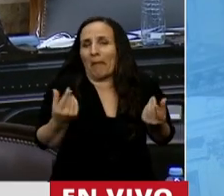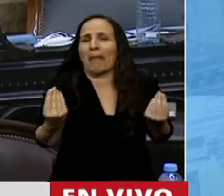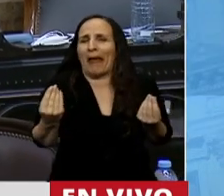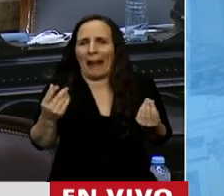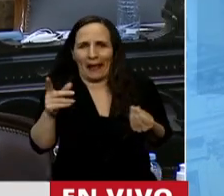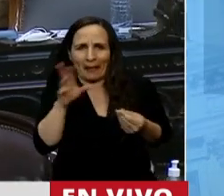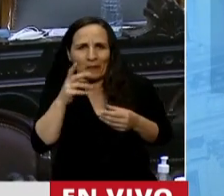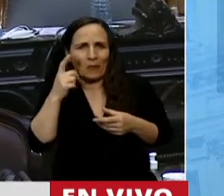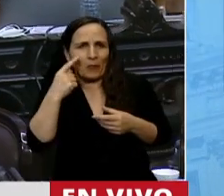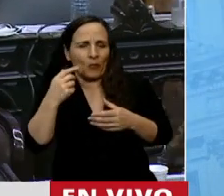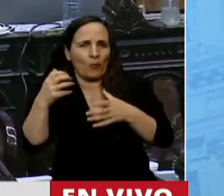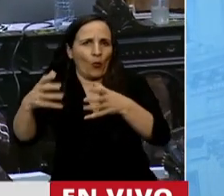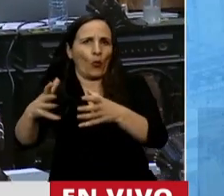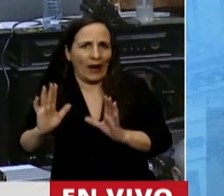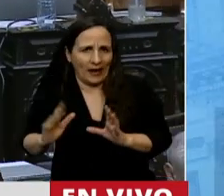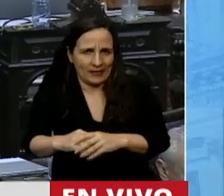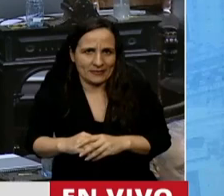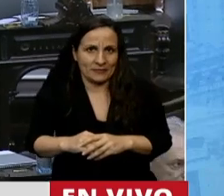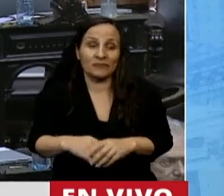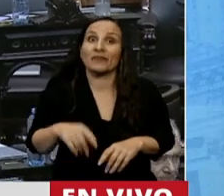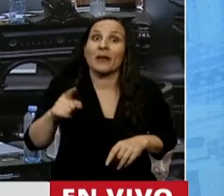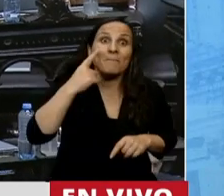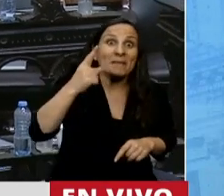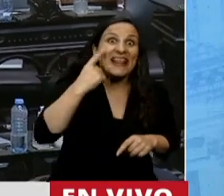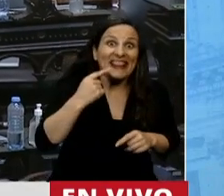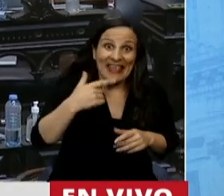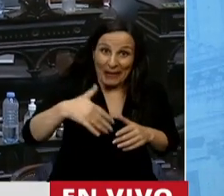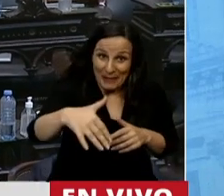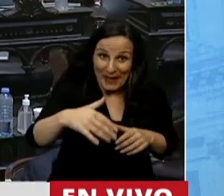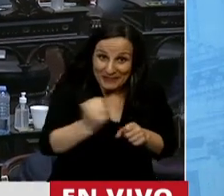historia. Que los 1000 días y que la interrupción voluntaria del